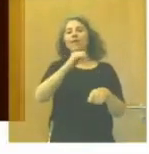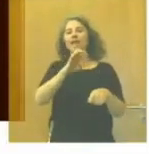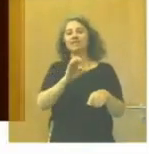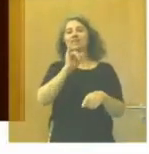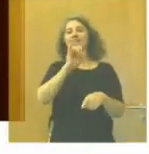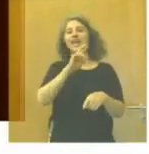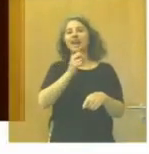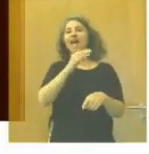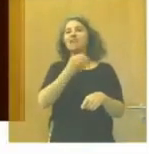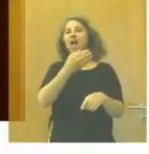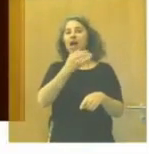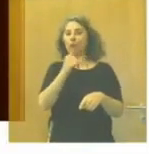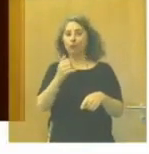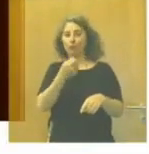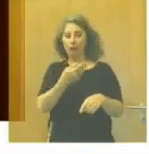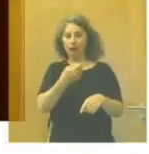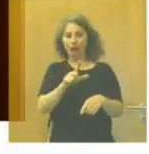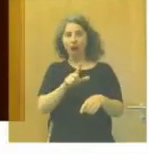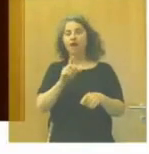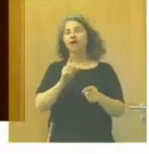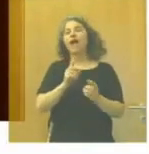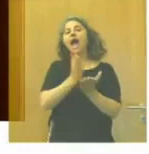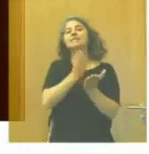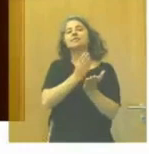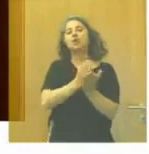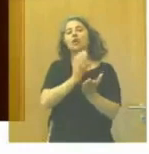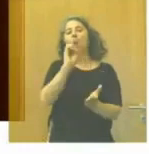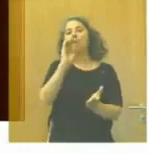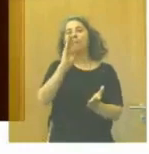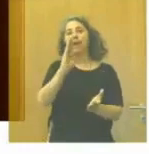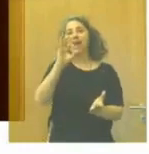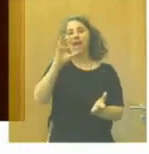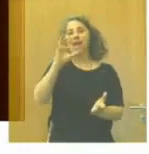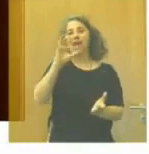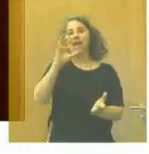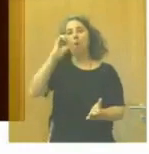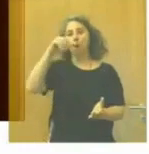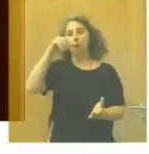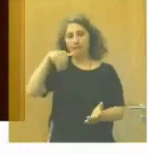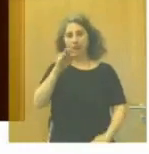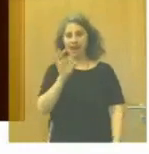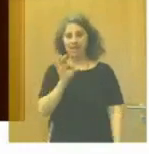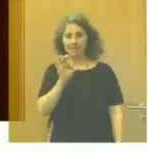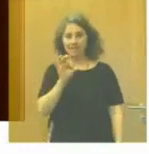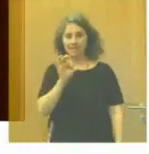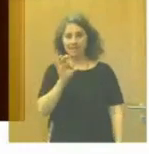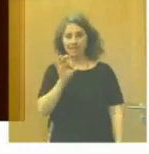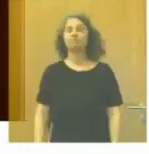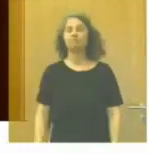asesor regional en salud mental de OPS y OMS. Así que le damos paso entonces a Wilson.